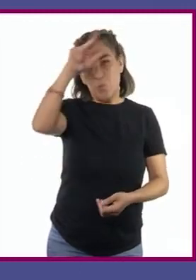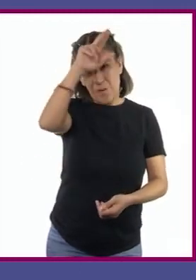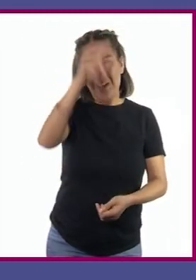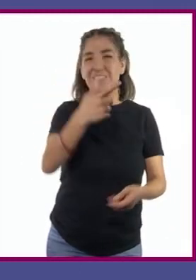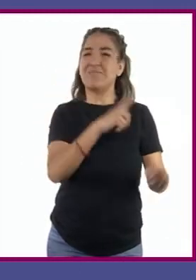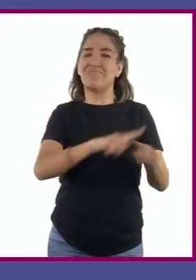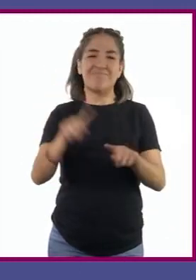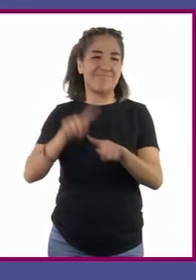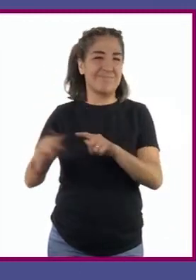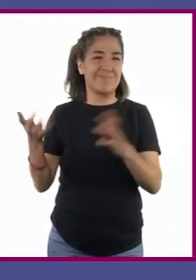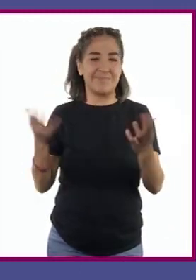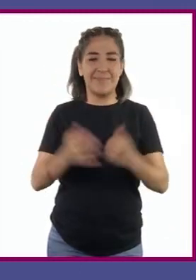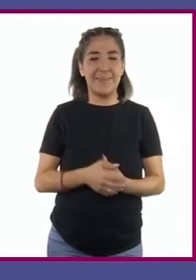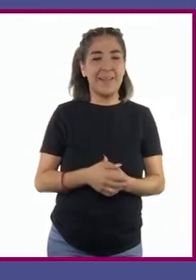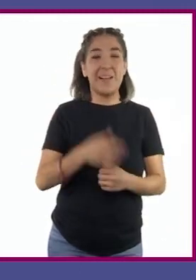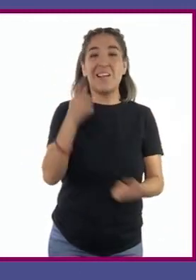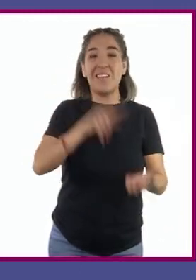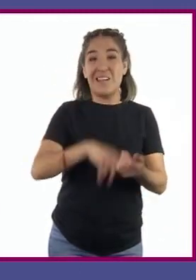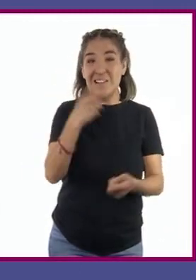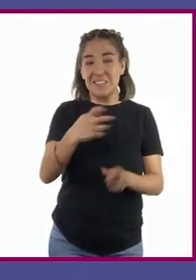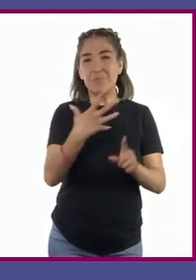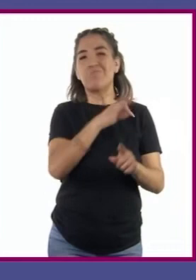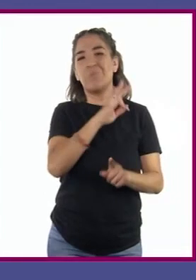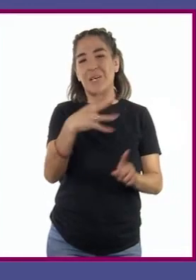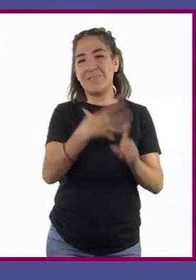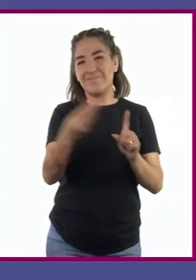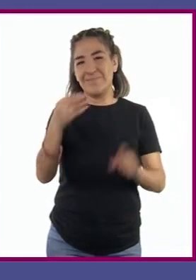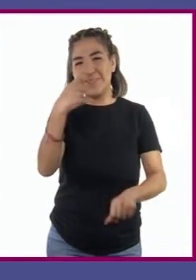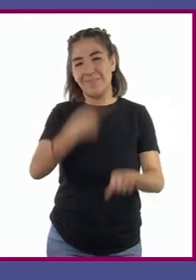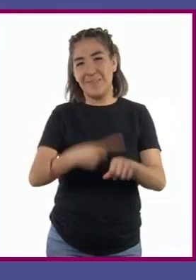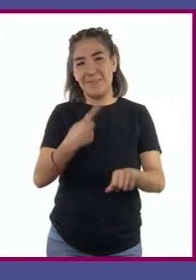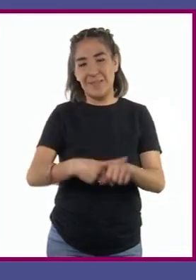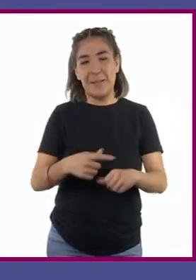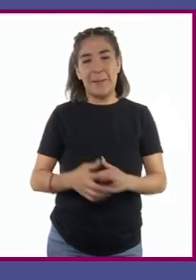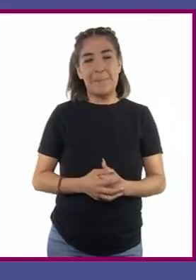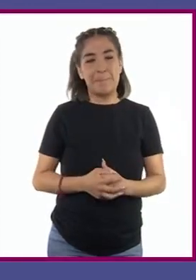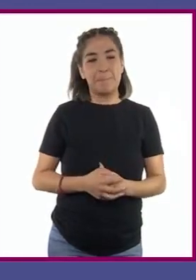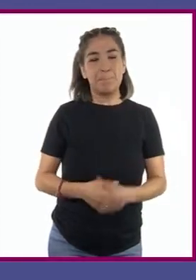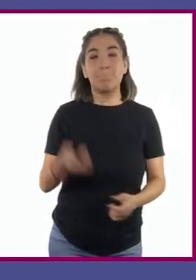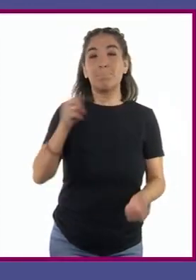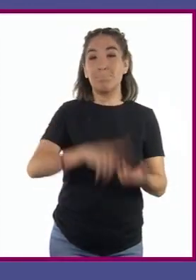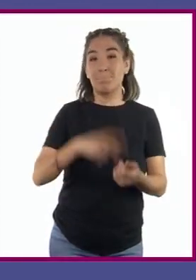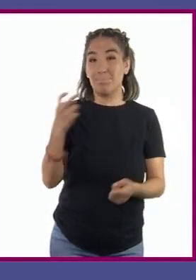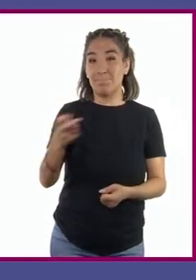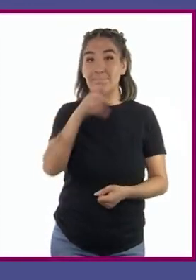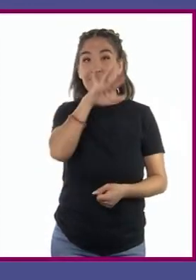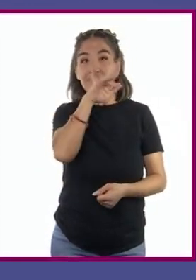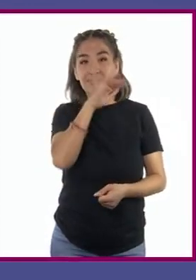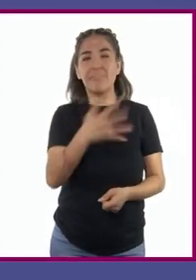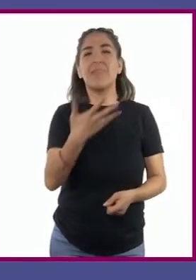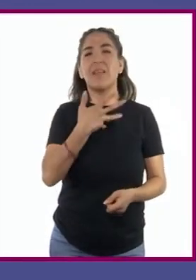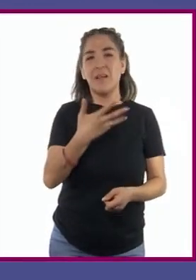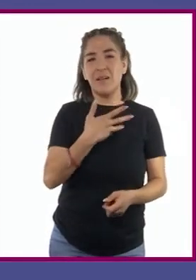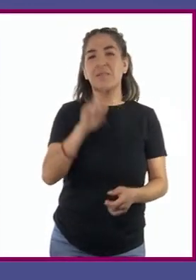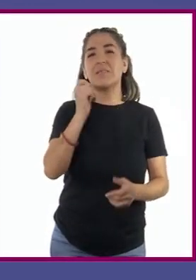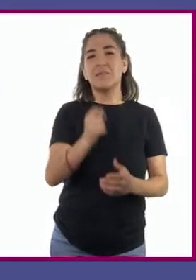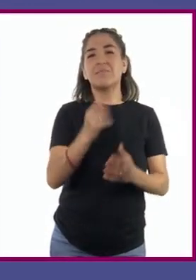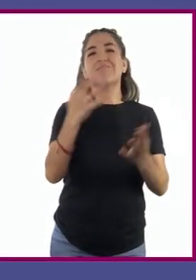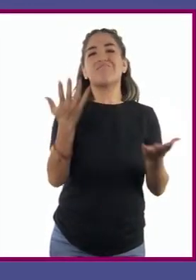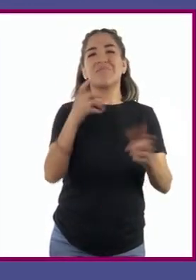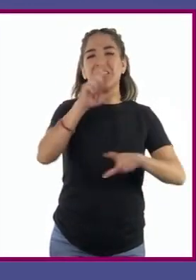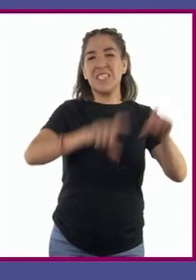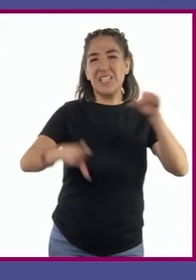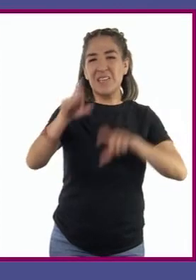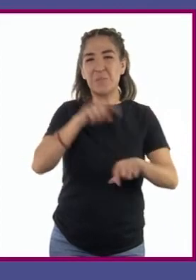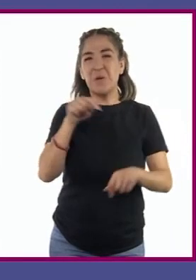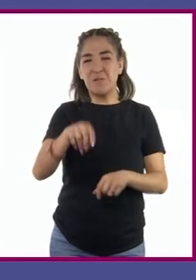entre otras, portadora de enfermedades. En la basura se encuentran residuos químicos